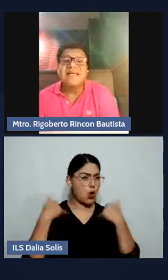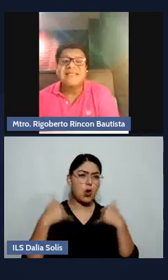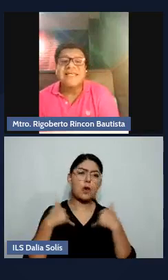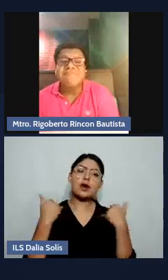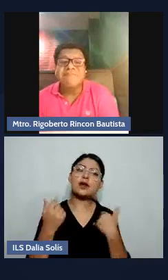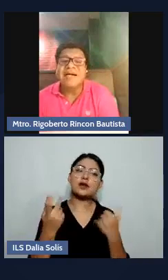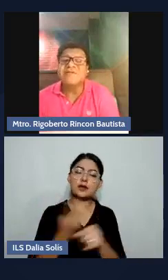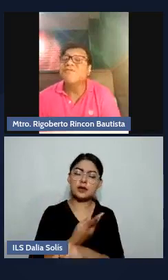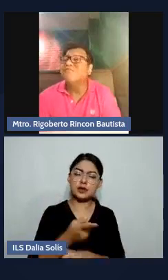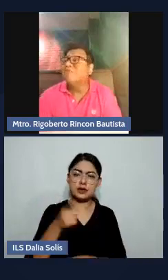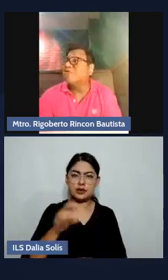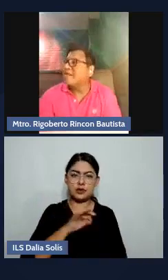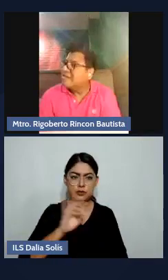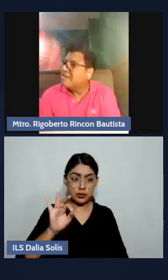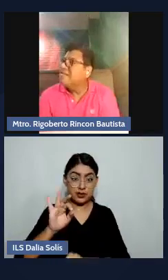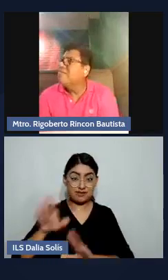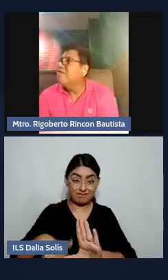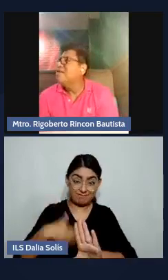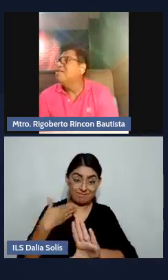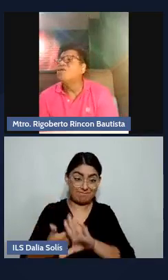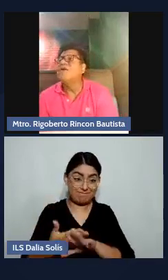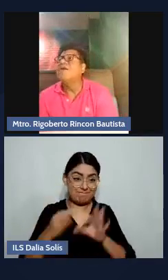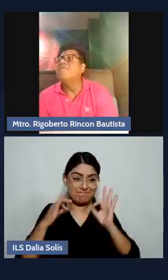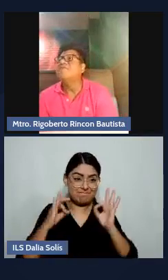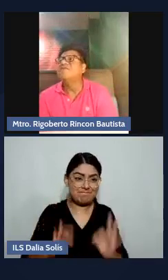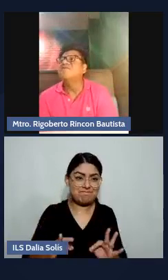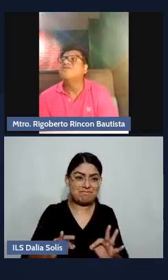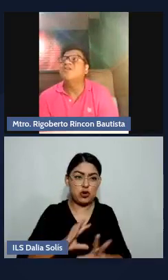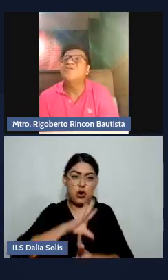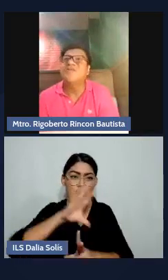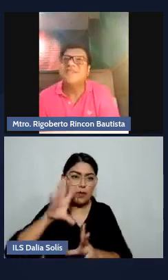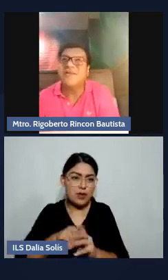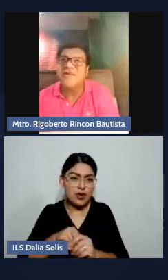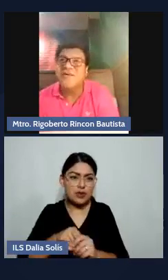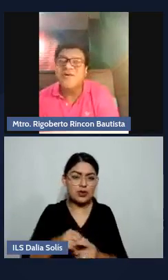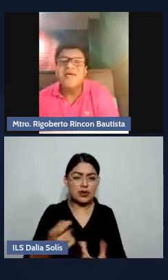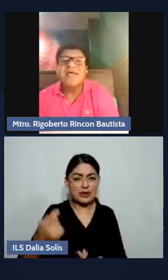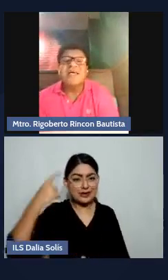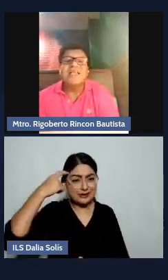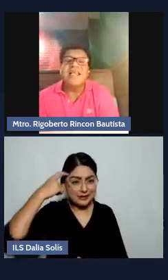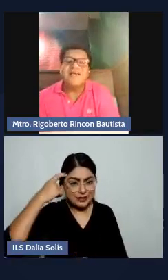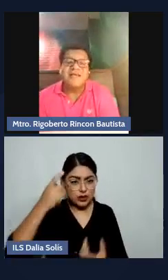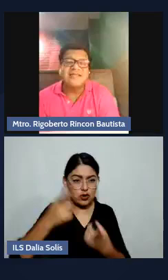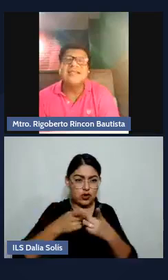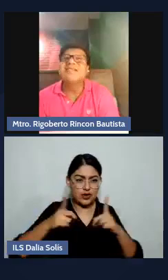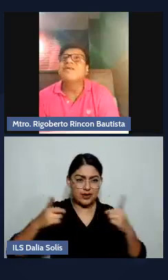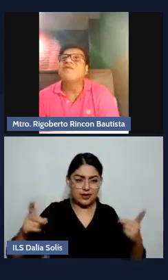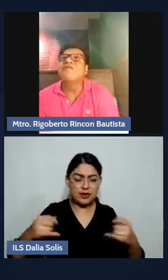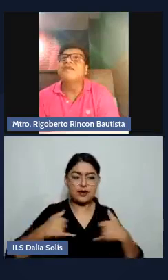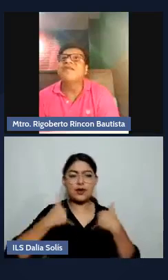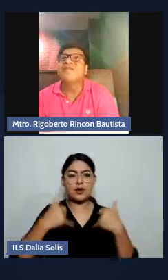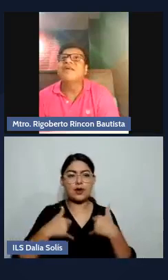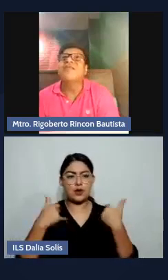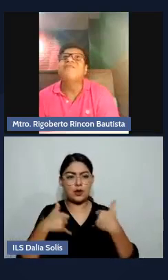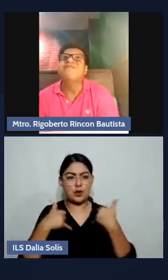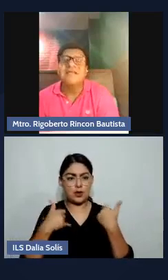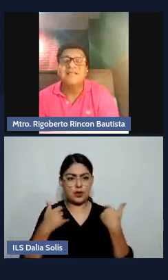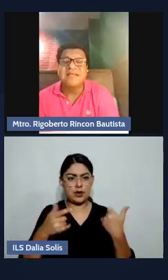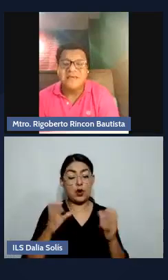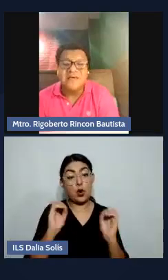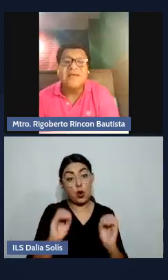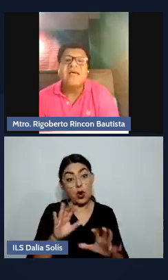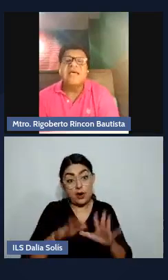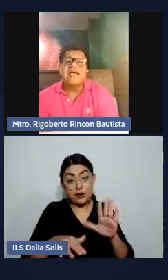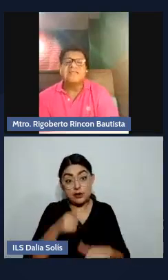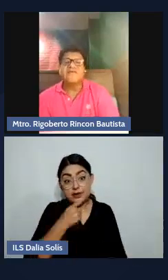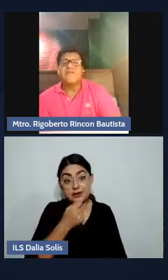impacto importantísimo en el proceso psicodesarrollo del adolescente del infante, ¿no? Que es